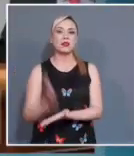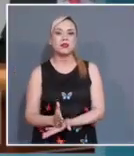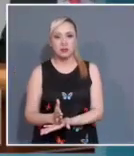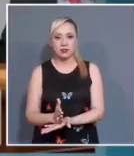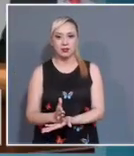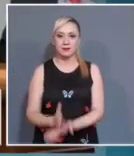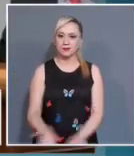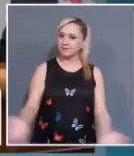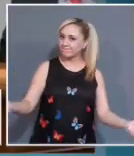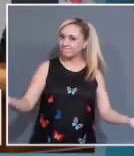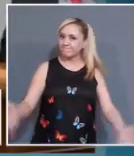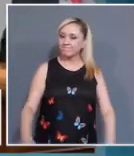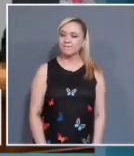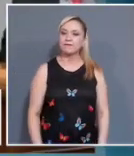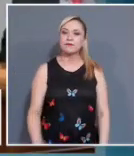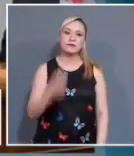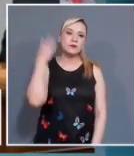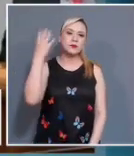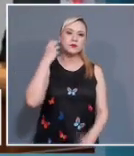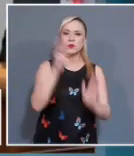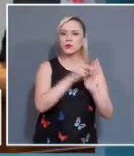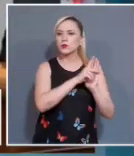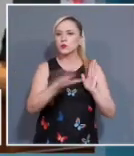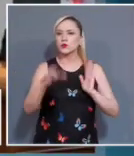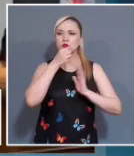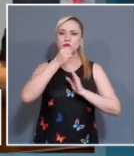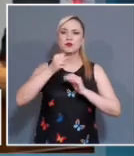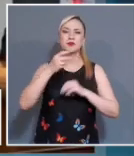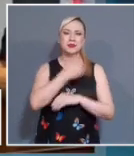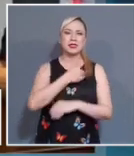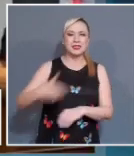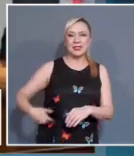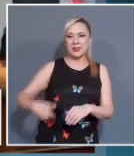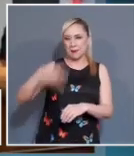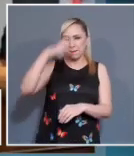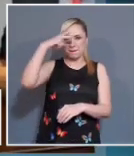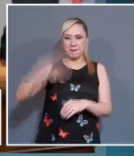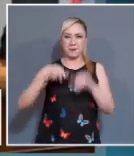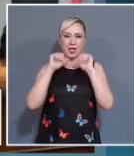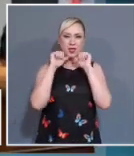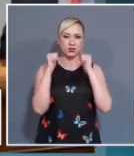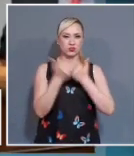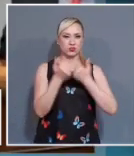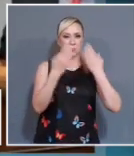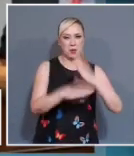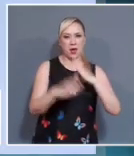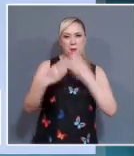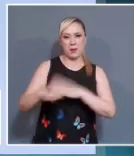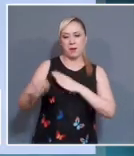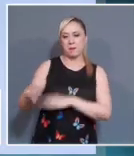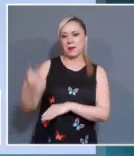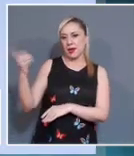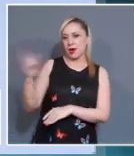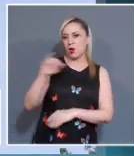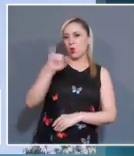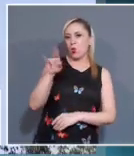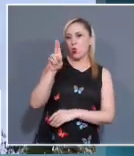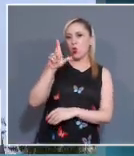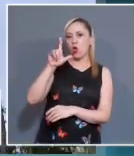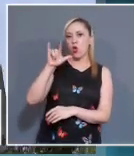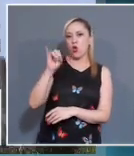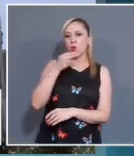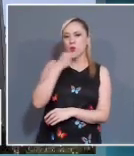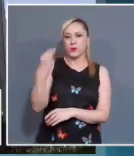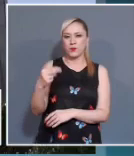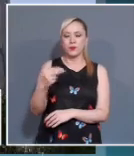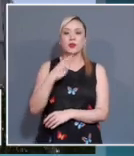conferencia de prensa, el presidente de la Asociación de Bancos de México, Julio Carranza, dijo que el anuncio de la venta de Banamex a través de una oferta